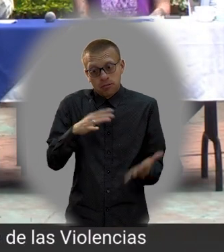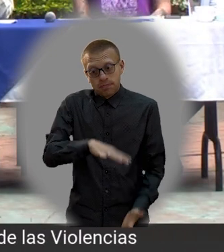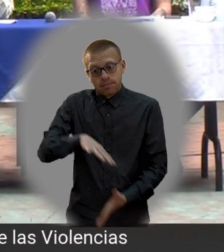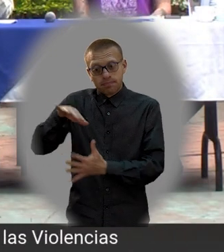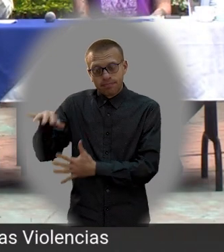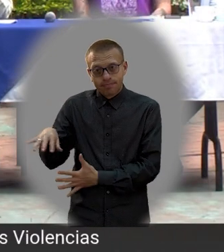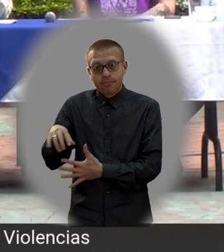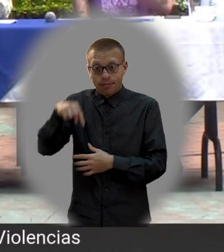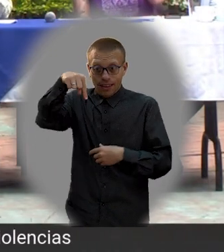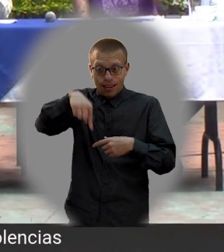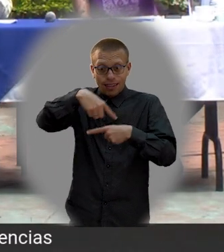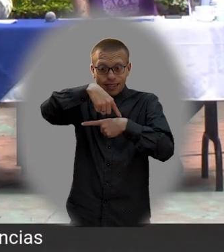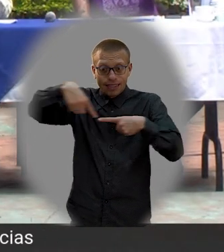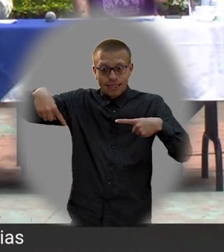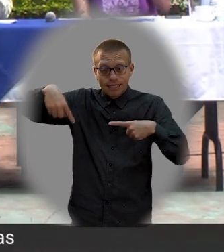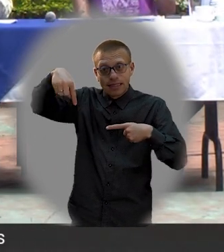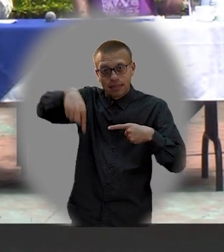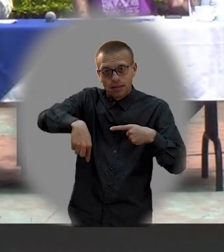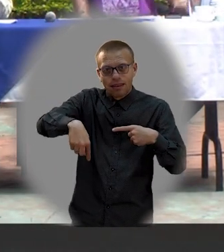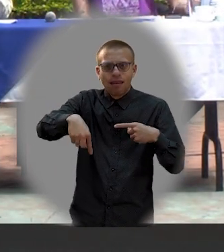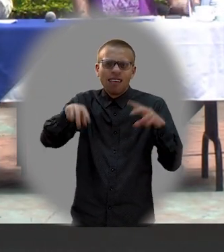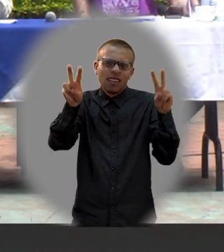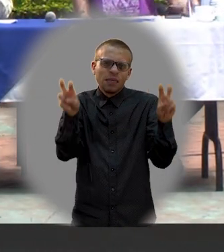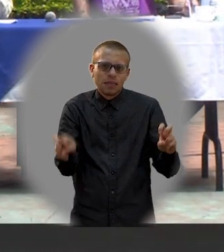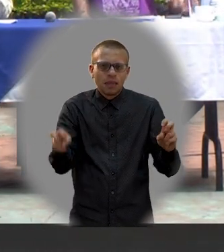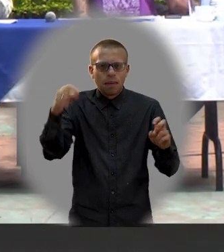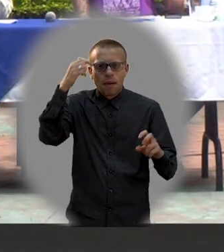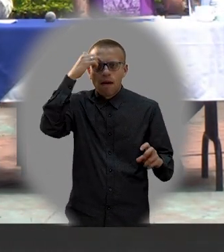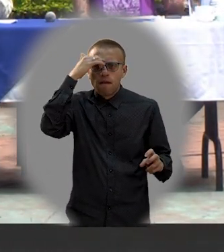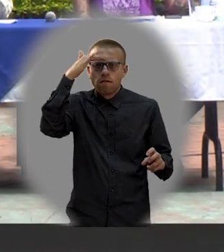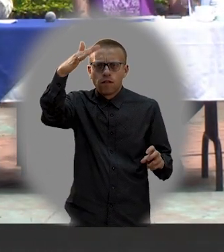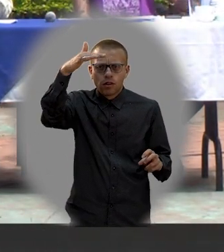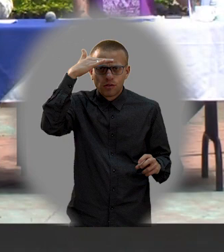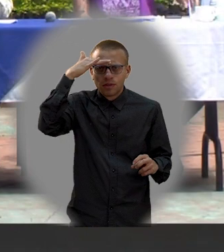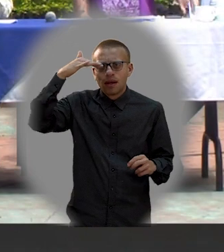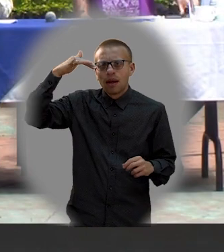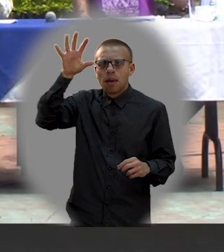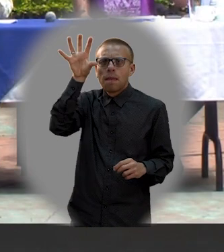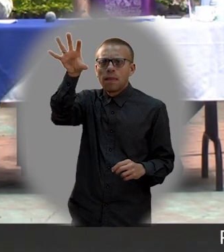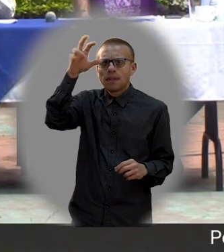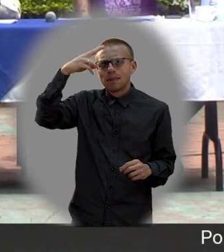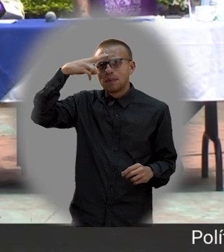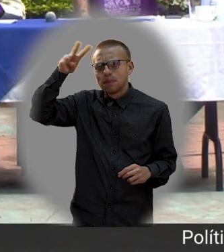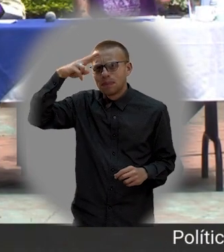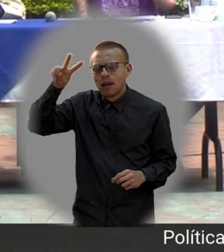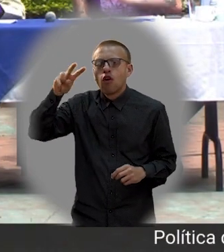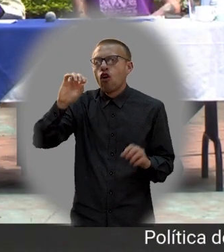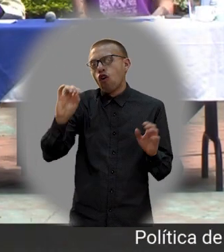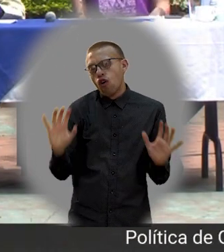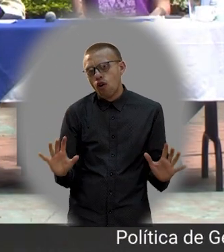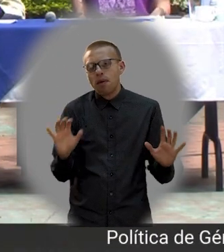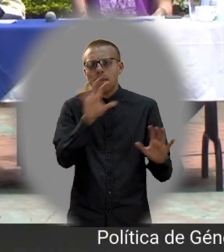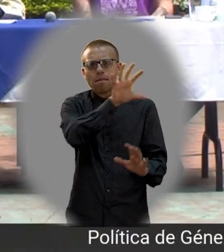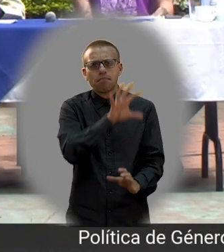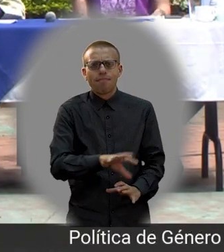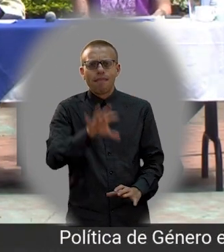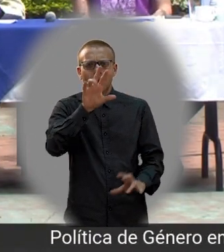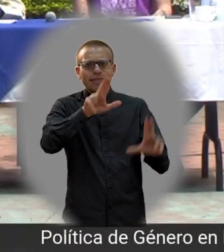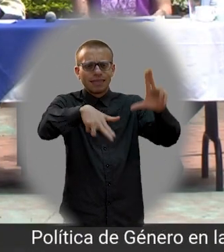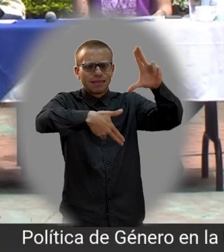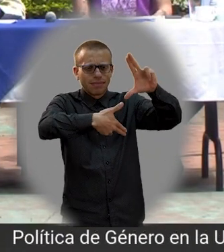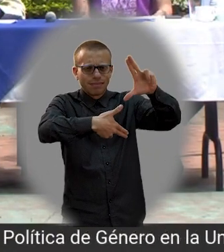el marco también de la filosofía y otros eventos en México y en algunos lugares de América Latina, estamos